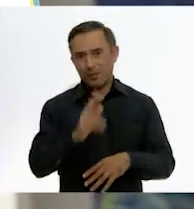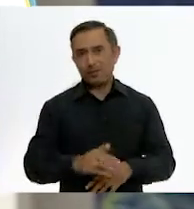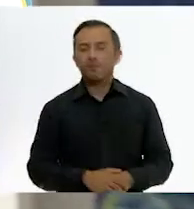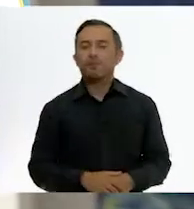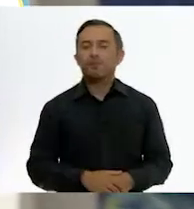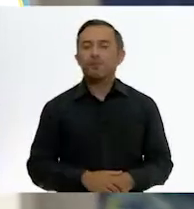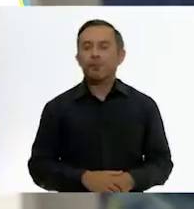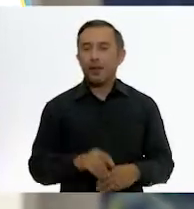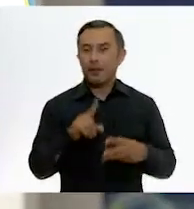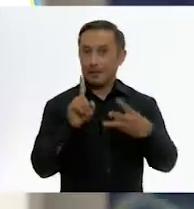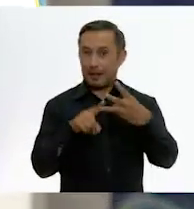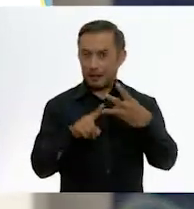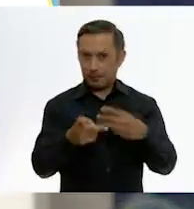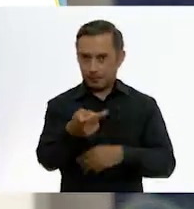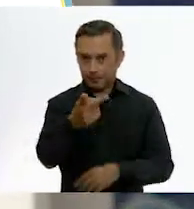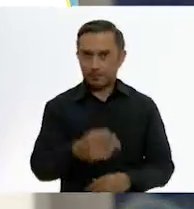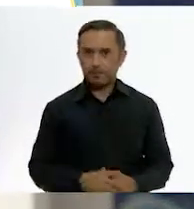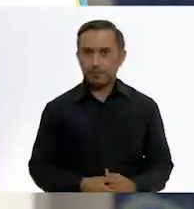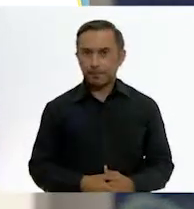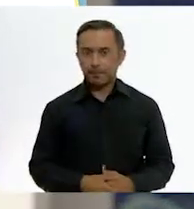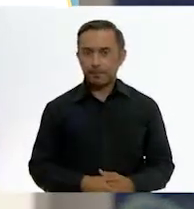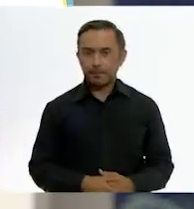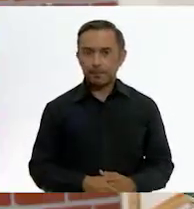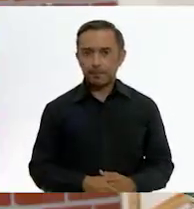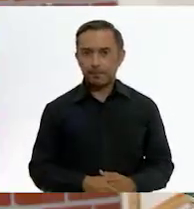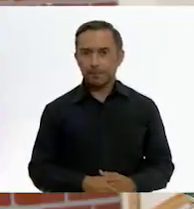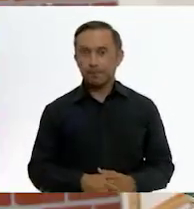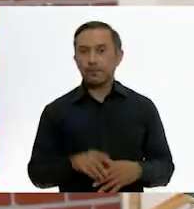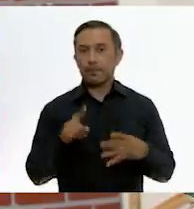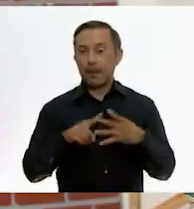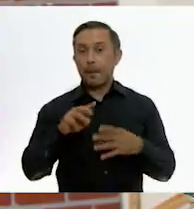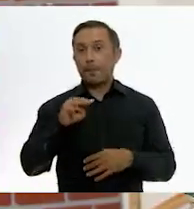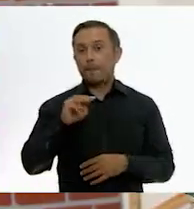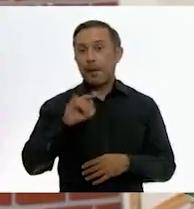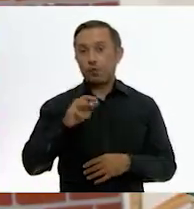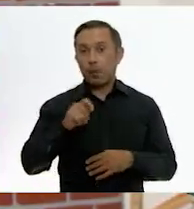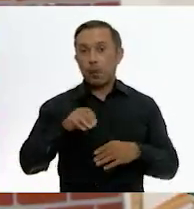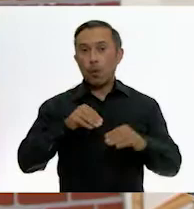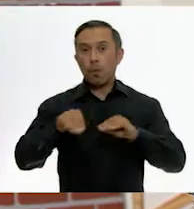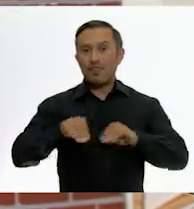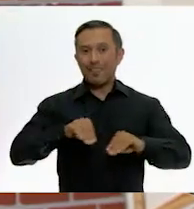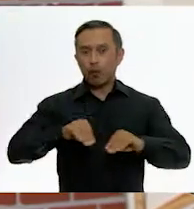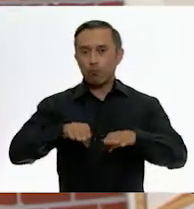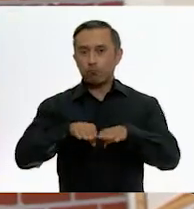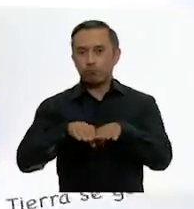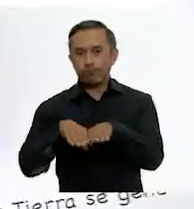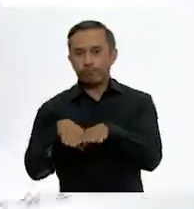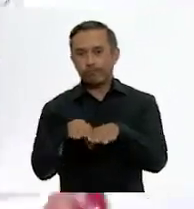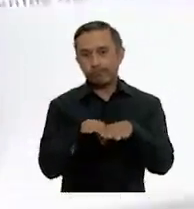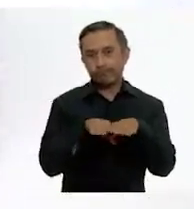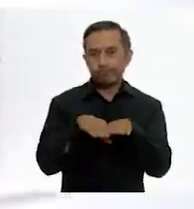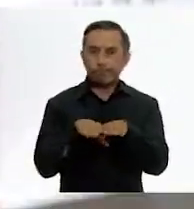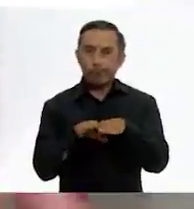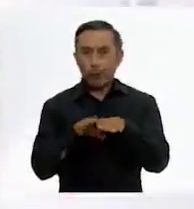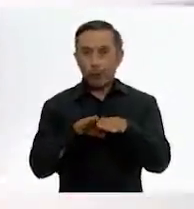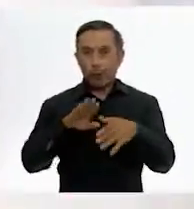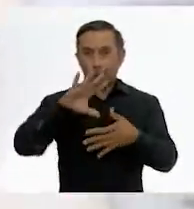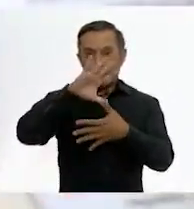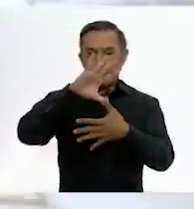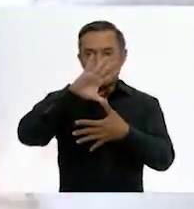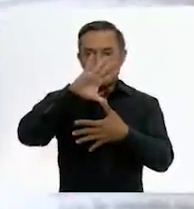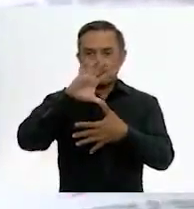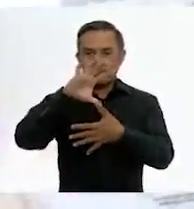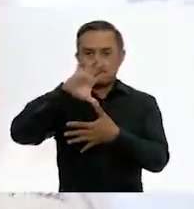3 los movimientos del manto desplazan a los continentes solamente tenemos dos opciones de